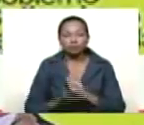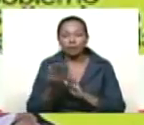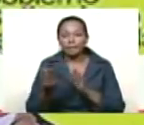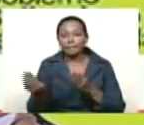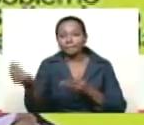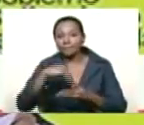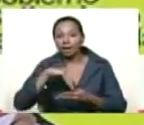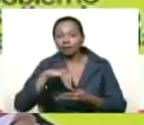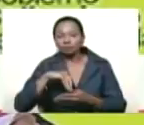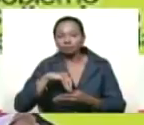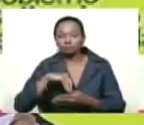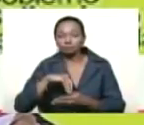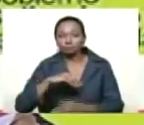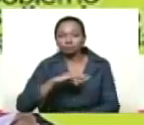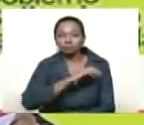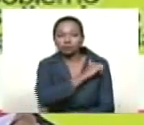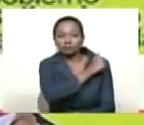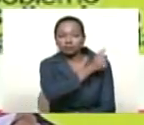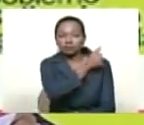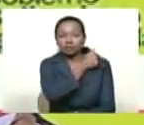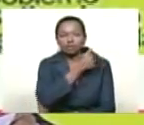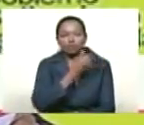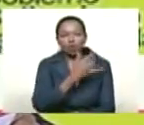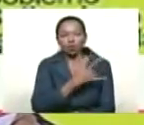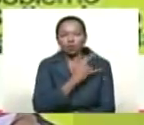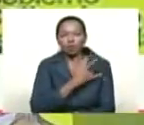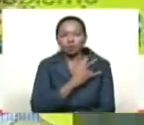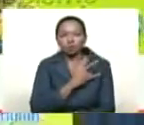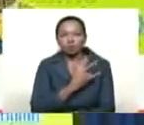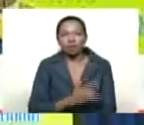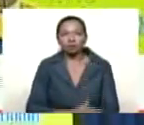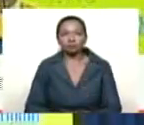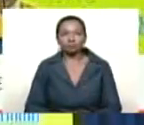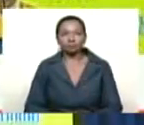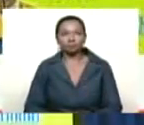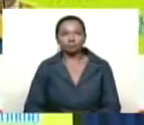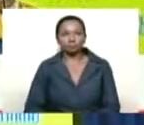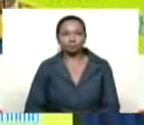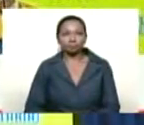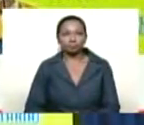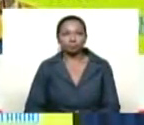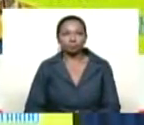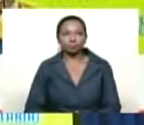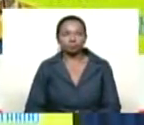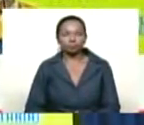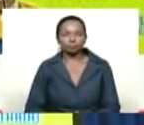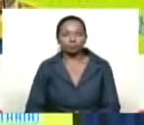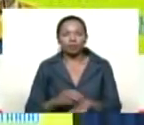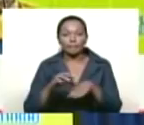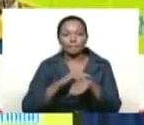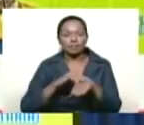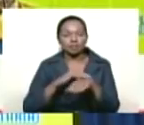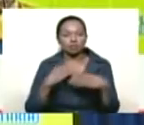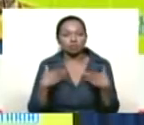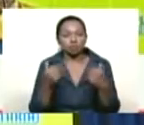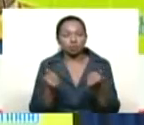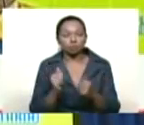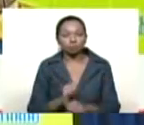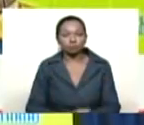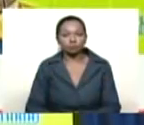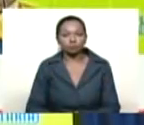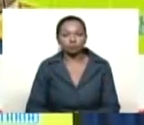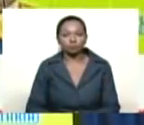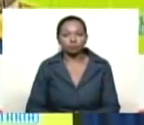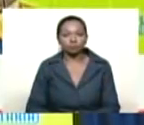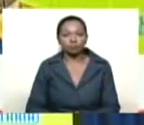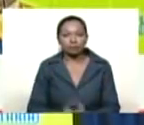rector Carlos Alvarado, doctor rector Carlos Alvarado, ministro de Salud. Tiene